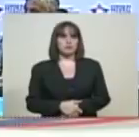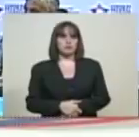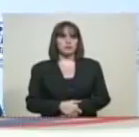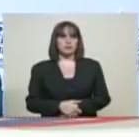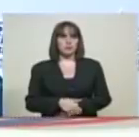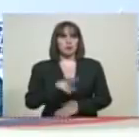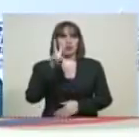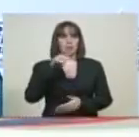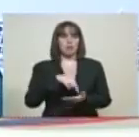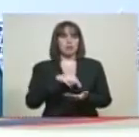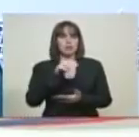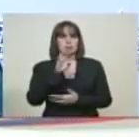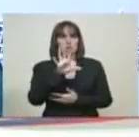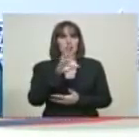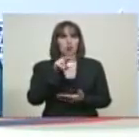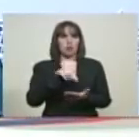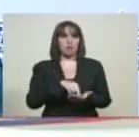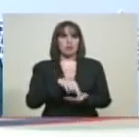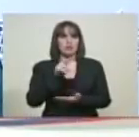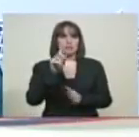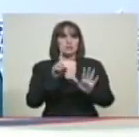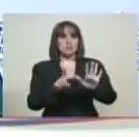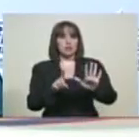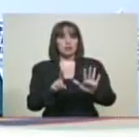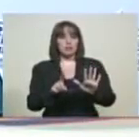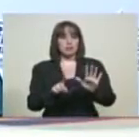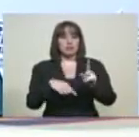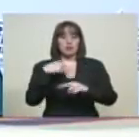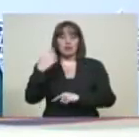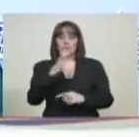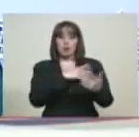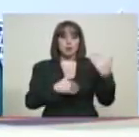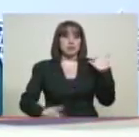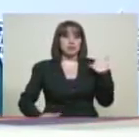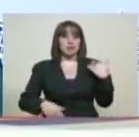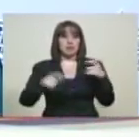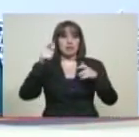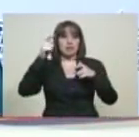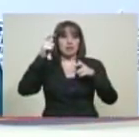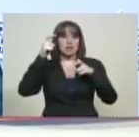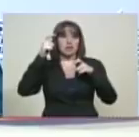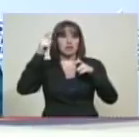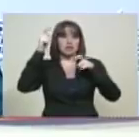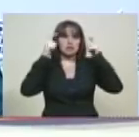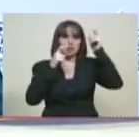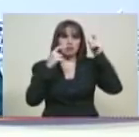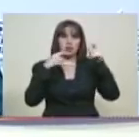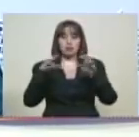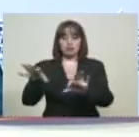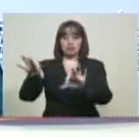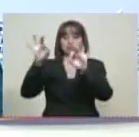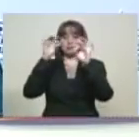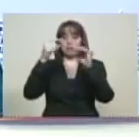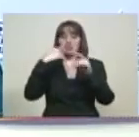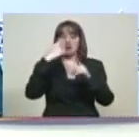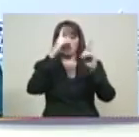2006 luego comandante chávez me eligió decir no perdón